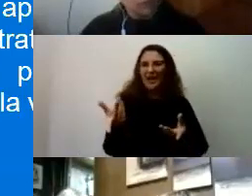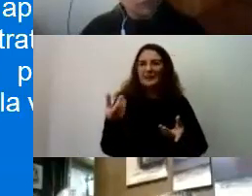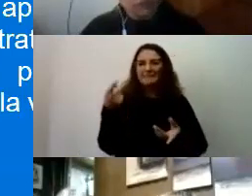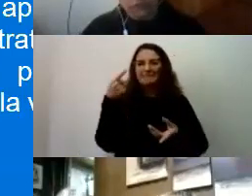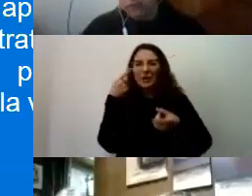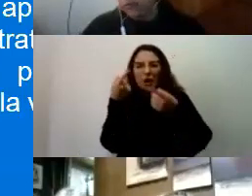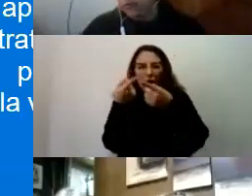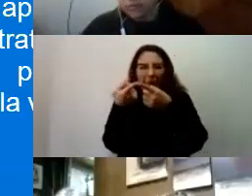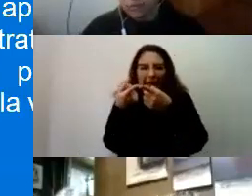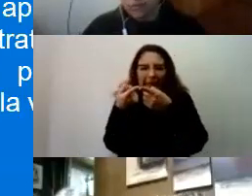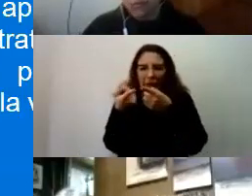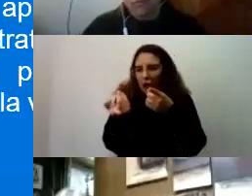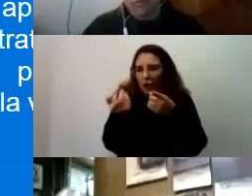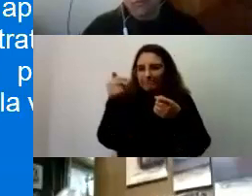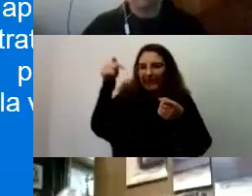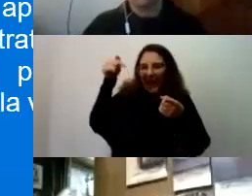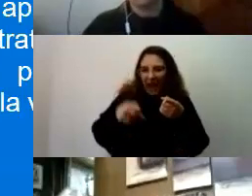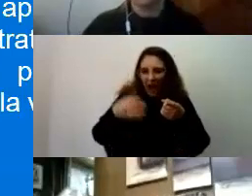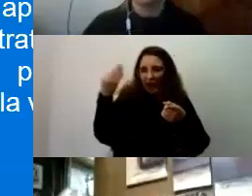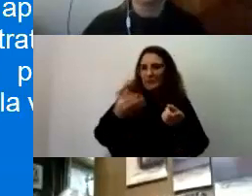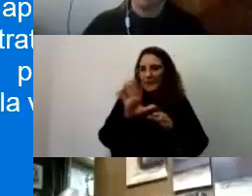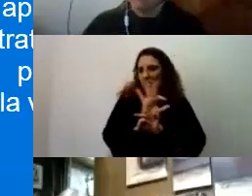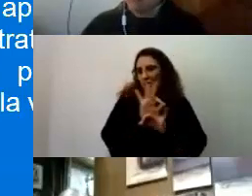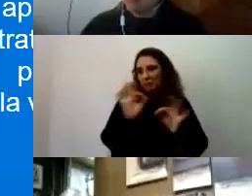de la Corte es inoficiosa. Fallo